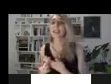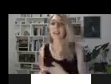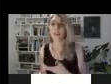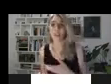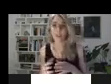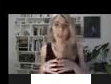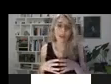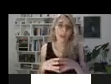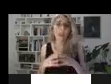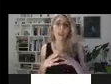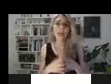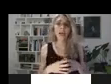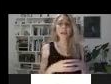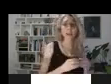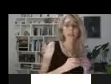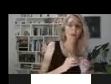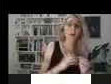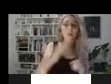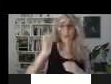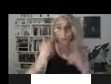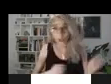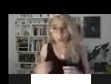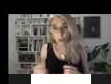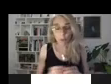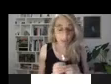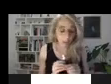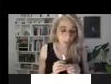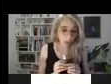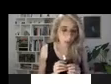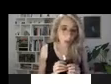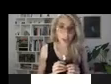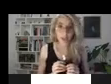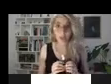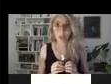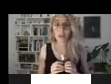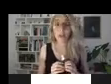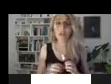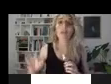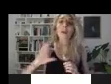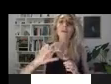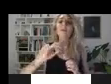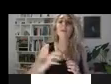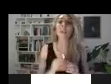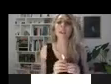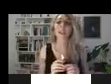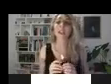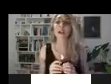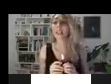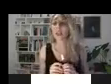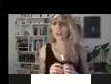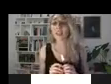y restringido. Y acá, estos atributos que estuve pensando un largo tiempo